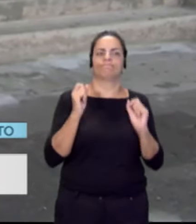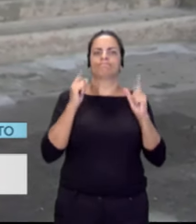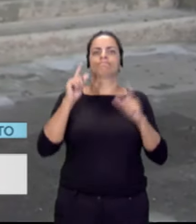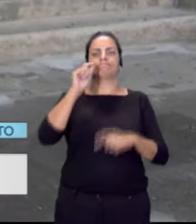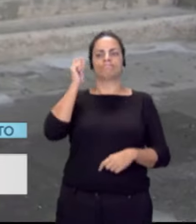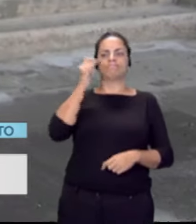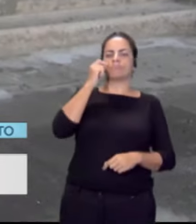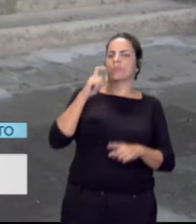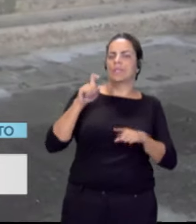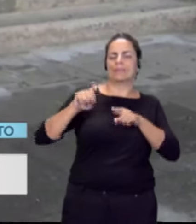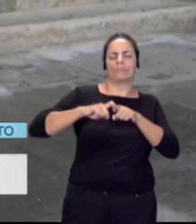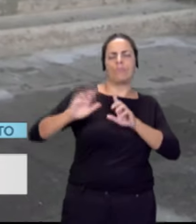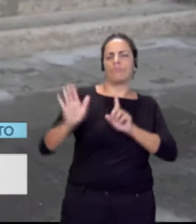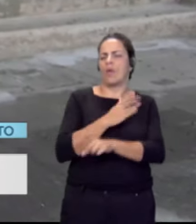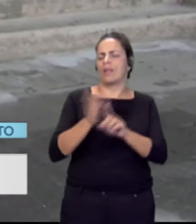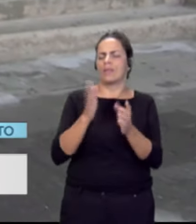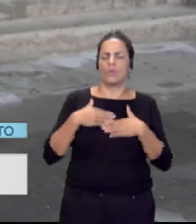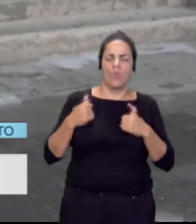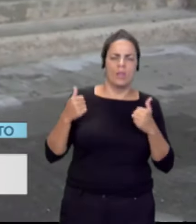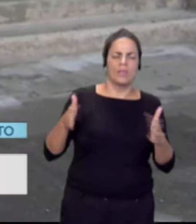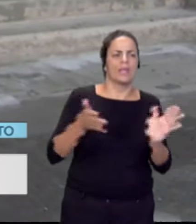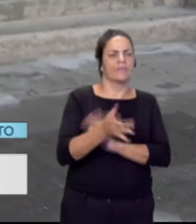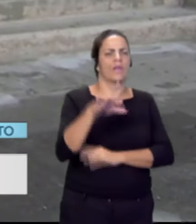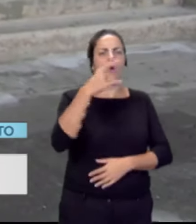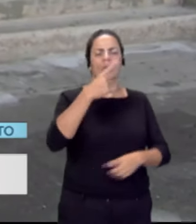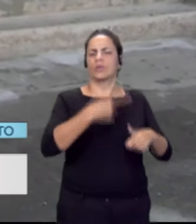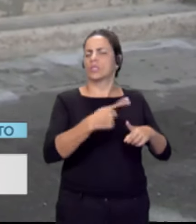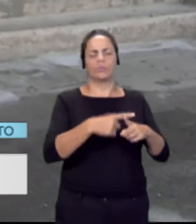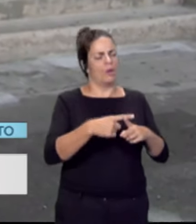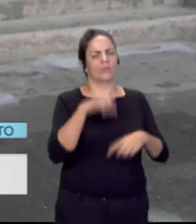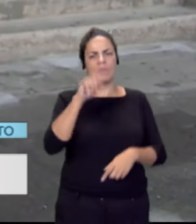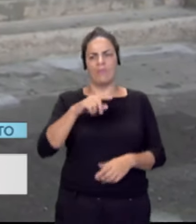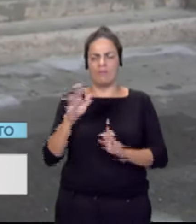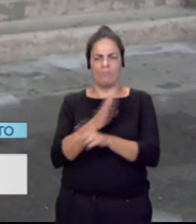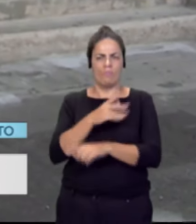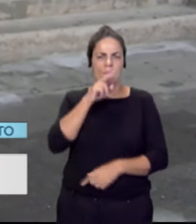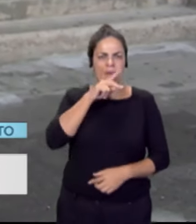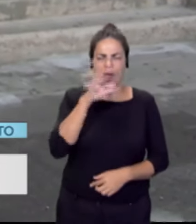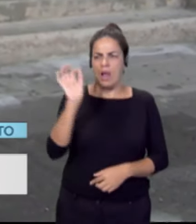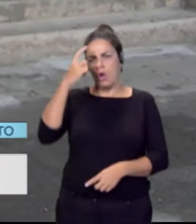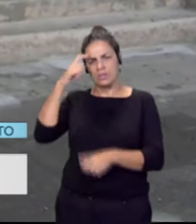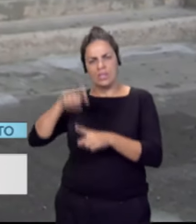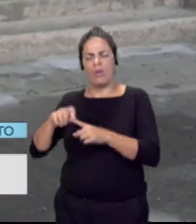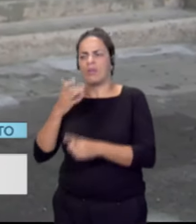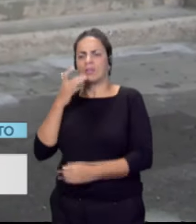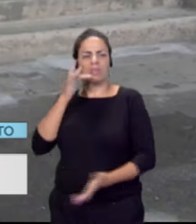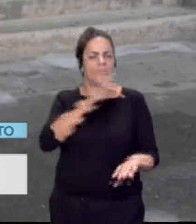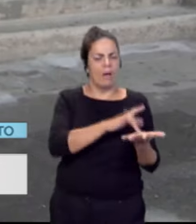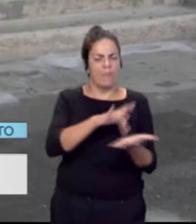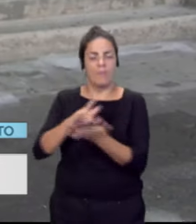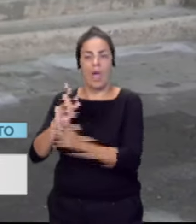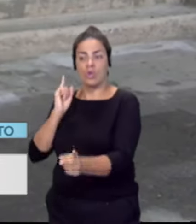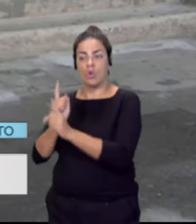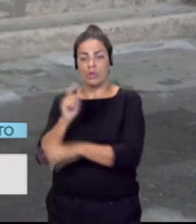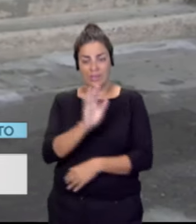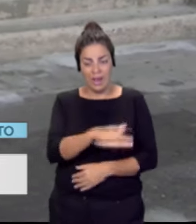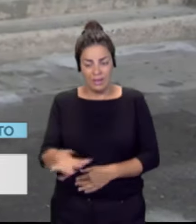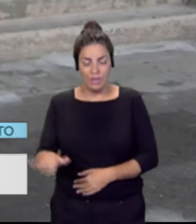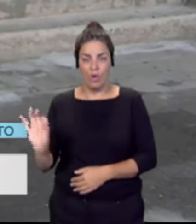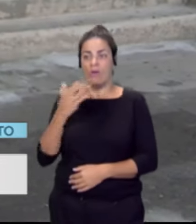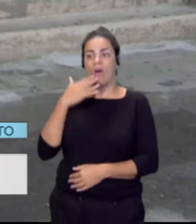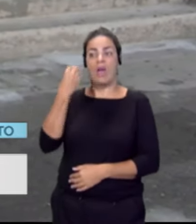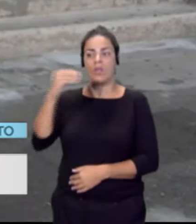de violencia, no solamente sexual, sino también verbal, psicológica, que se ejerza, bueno, pues hacia los más pequeños, niños, niñas